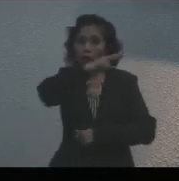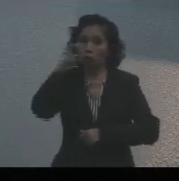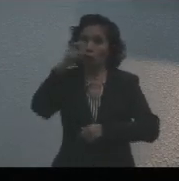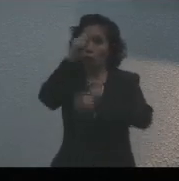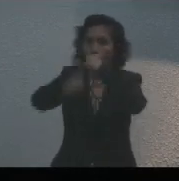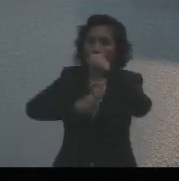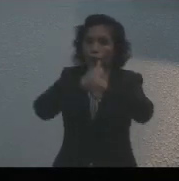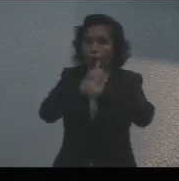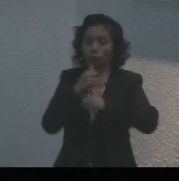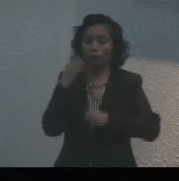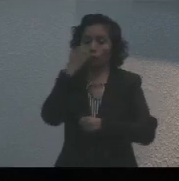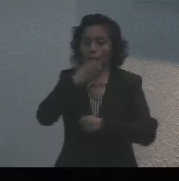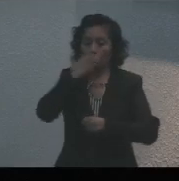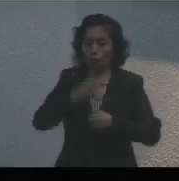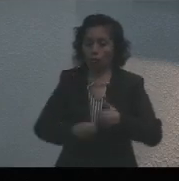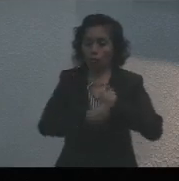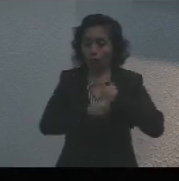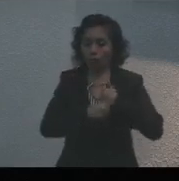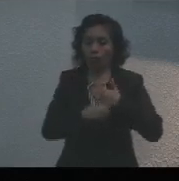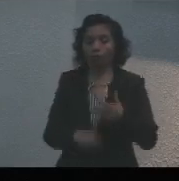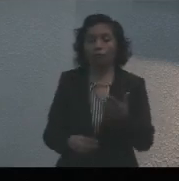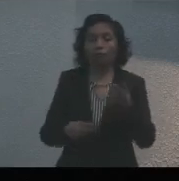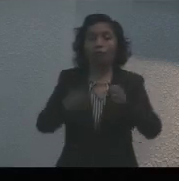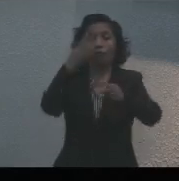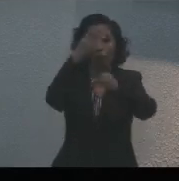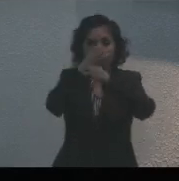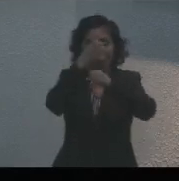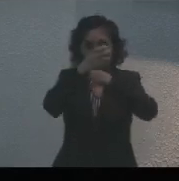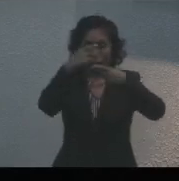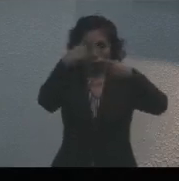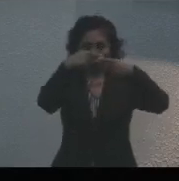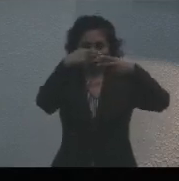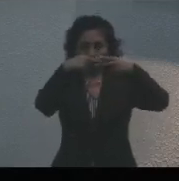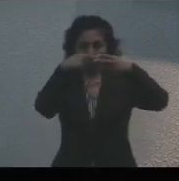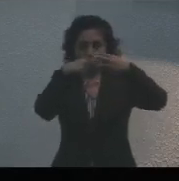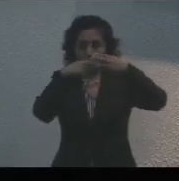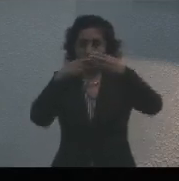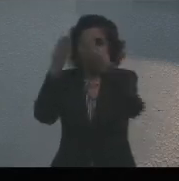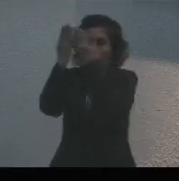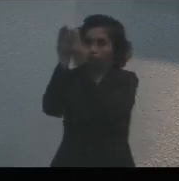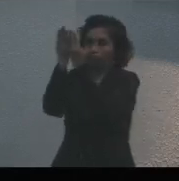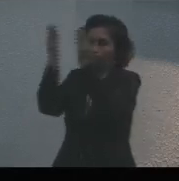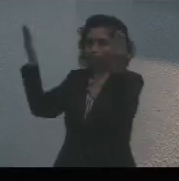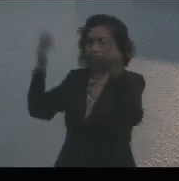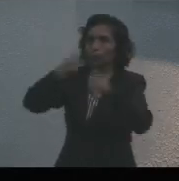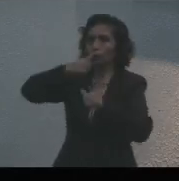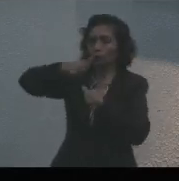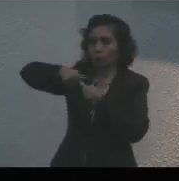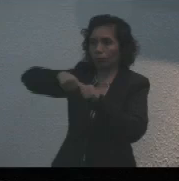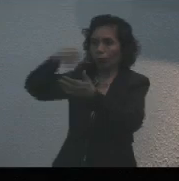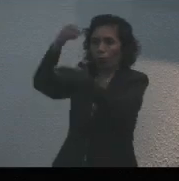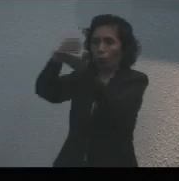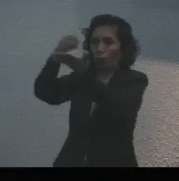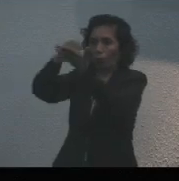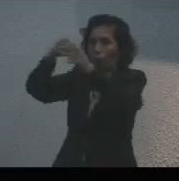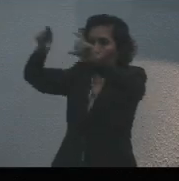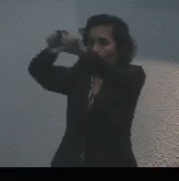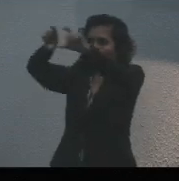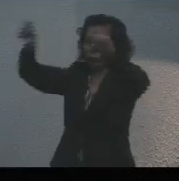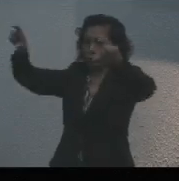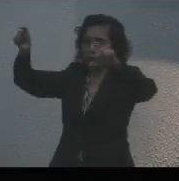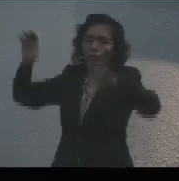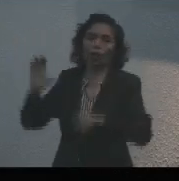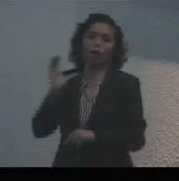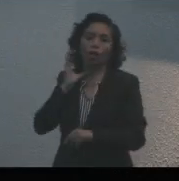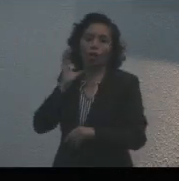Militar. Artículo tercero. La develación de la inscripción con letras doradas en el muro de honor del recinto